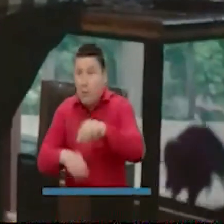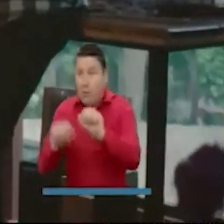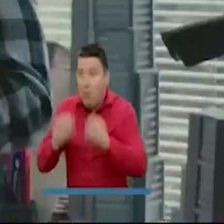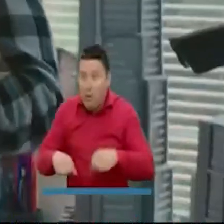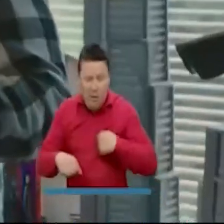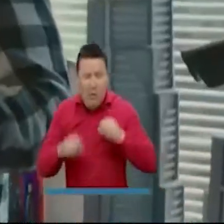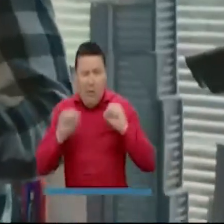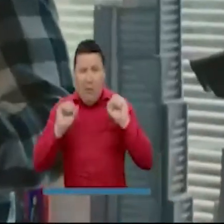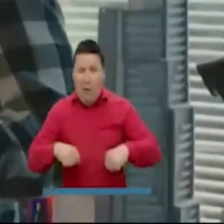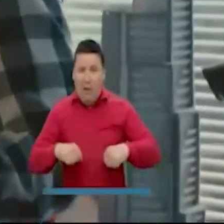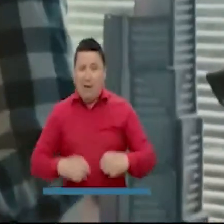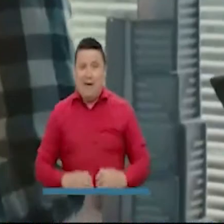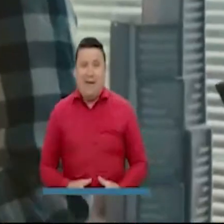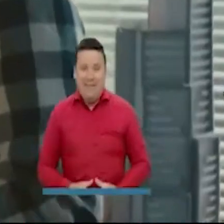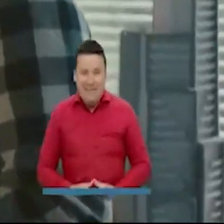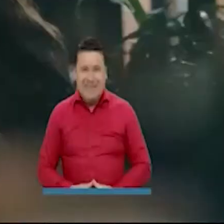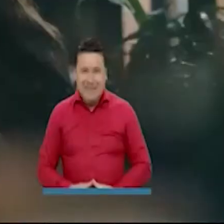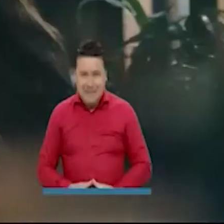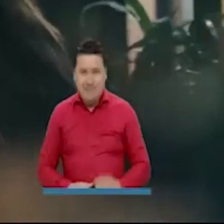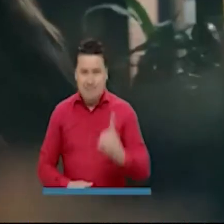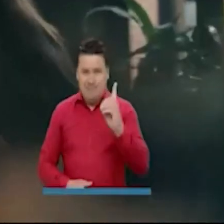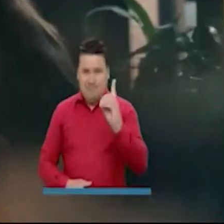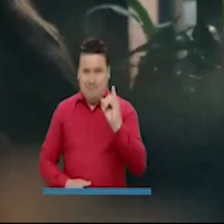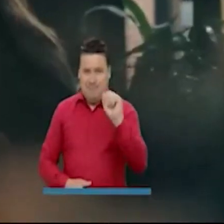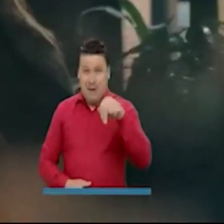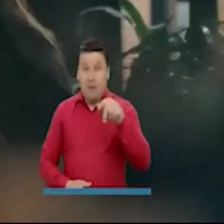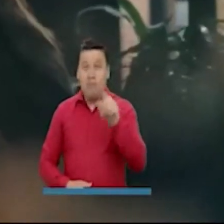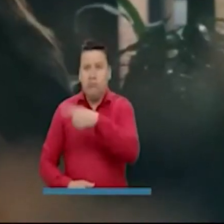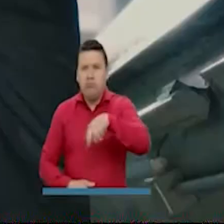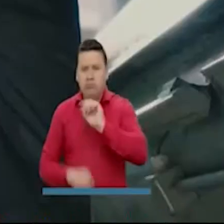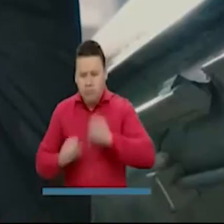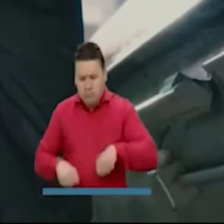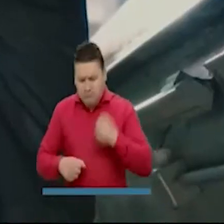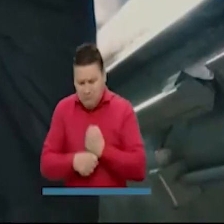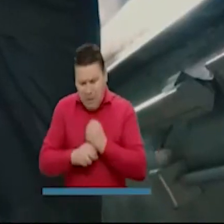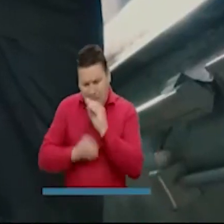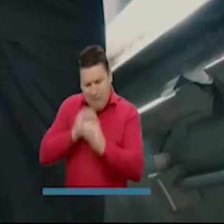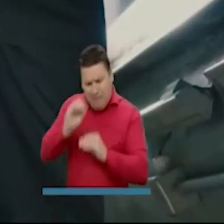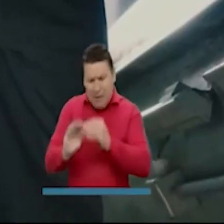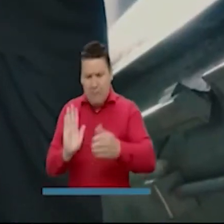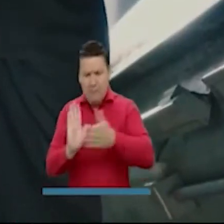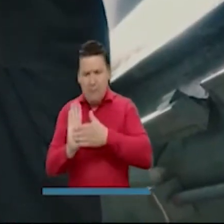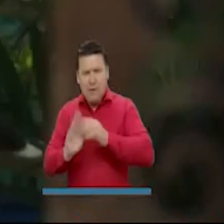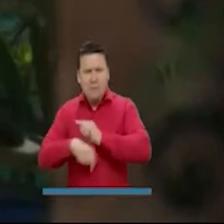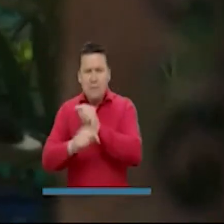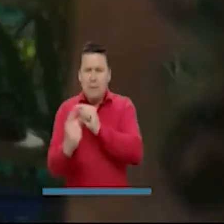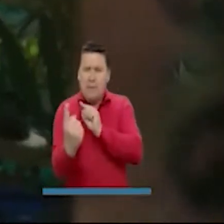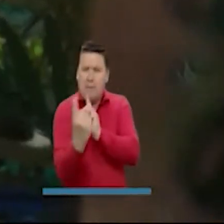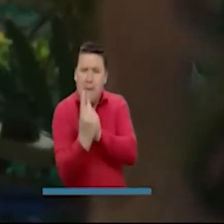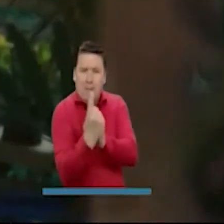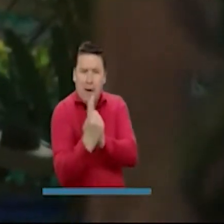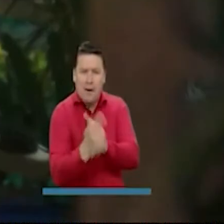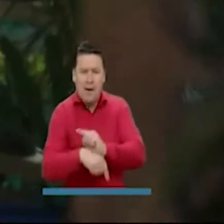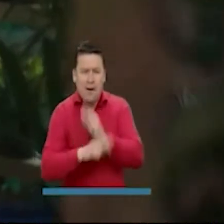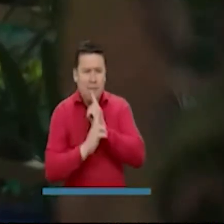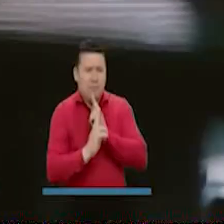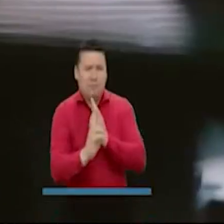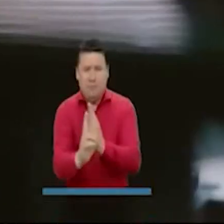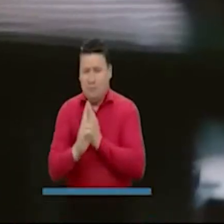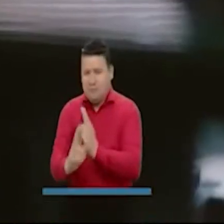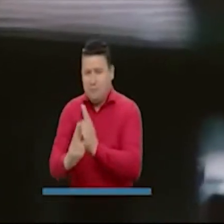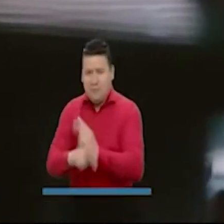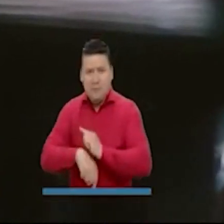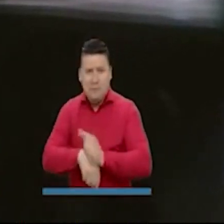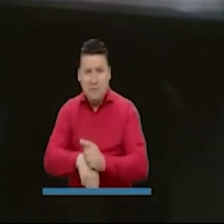yo puedo, todos podemos. En la DIAN, cada día trabajamos con empeño para ser más cercanos,